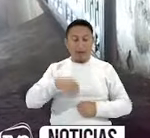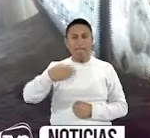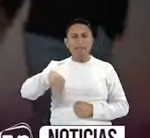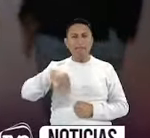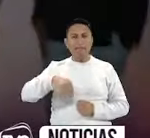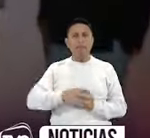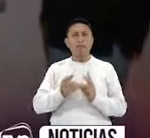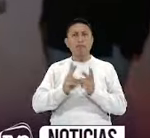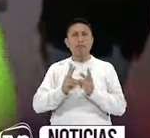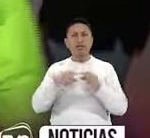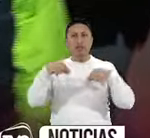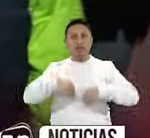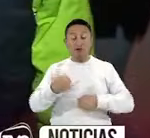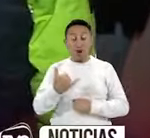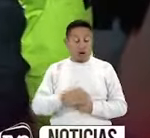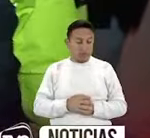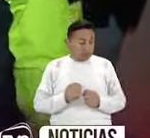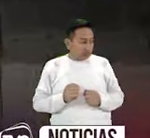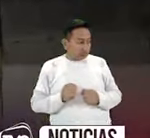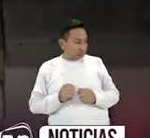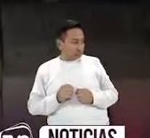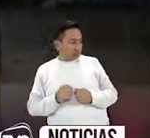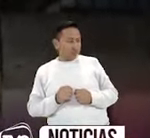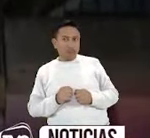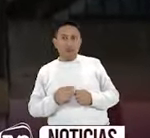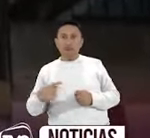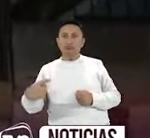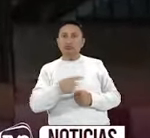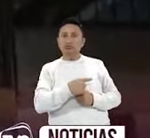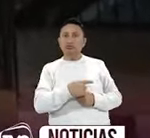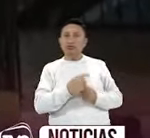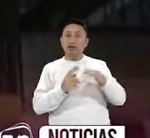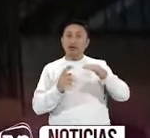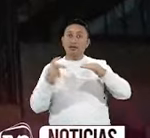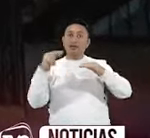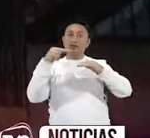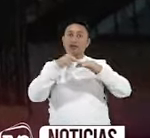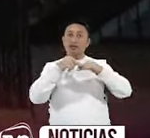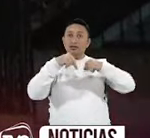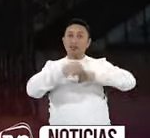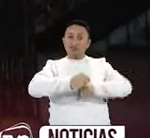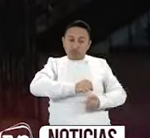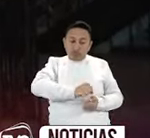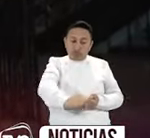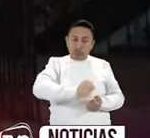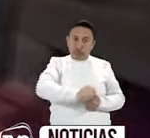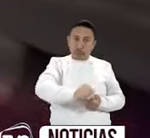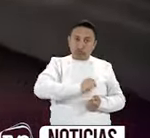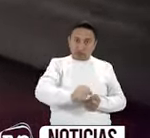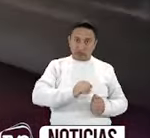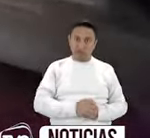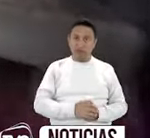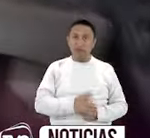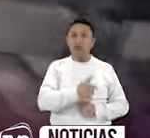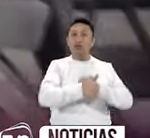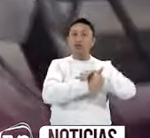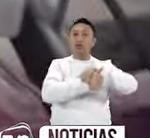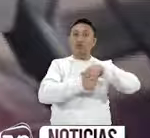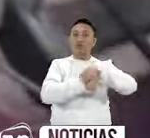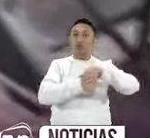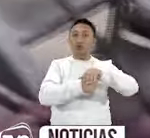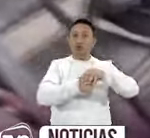una tremenda sorpresa. Y es que al subir a la terraza en la piedra para lavar la ropa de su edificio, se encontraron con una gran tortuga